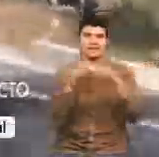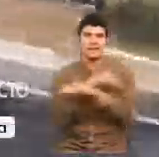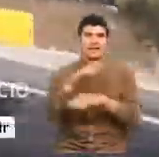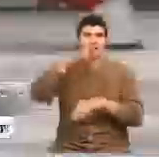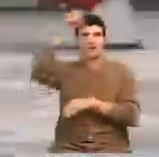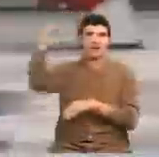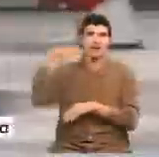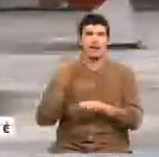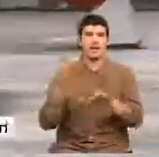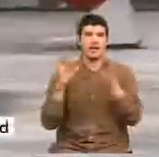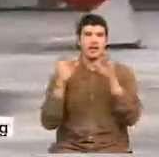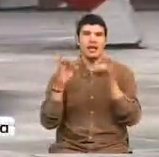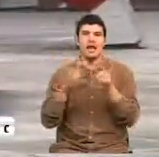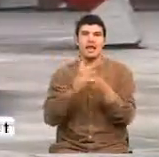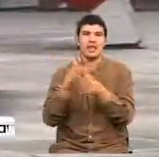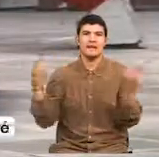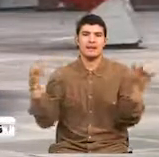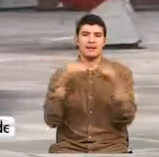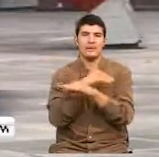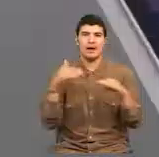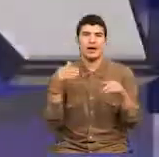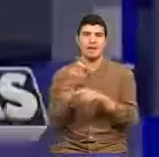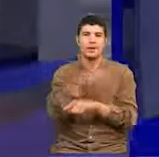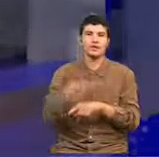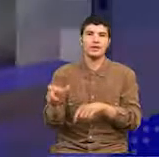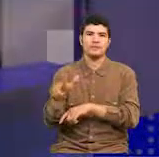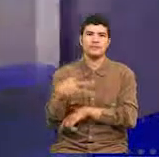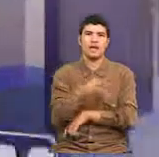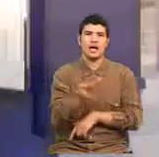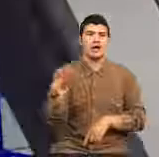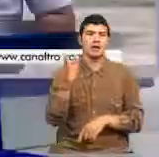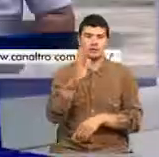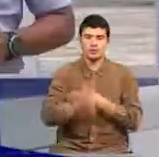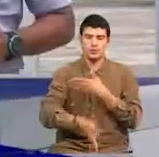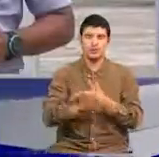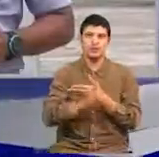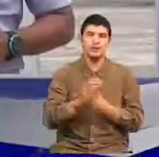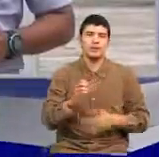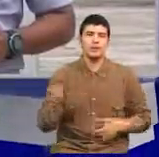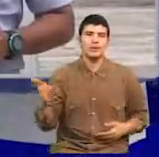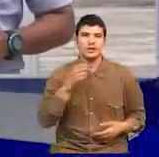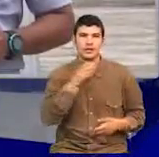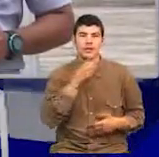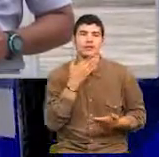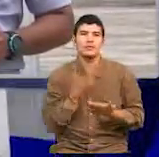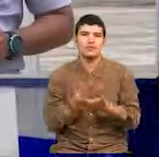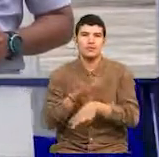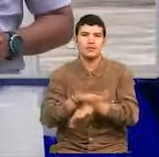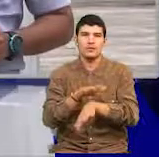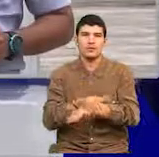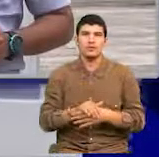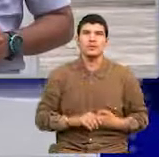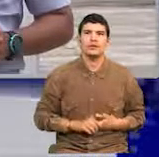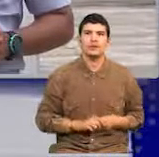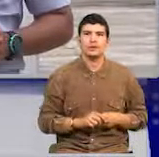garantizar la seguridad y la libre movilidad de los viajeros. Usted, Astrid, continúe con más información en estudio. Muy buenas tardes.